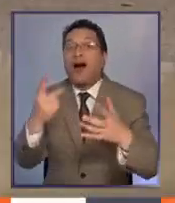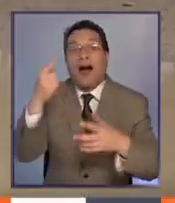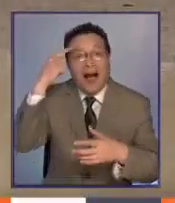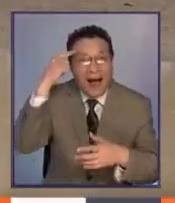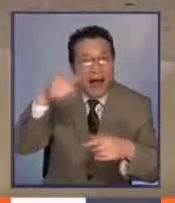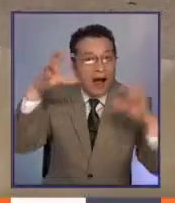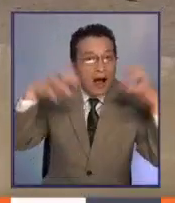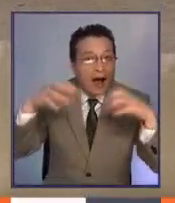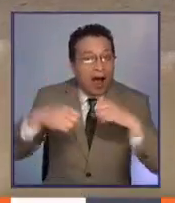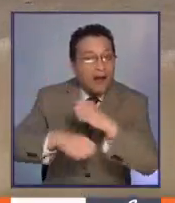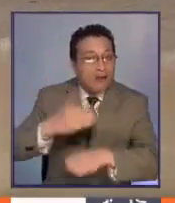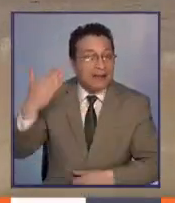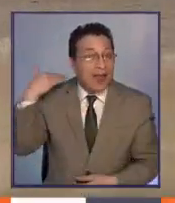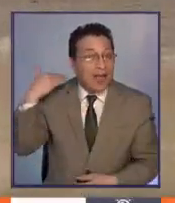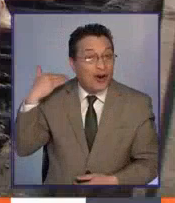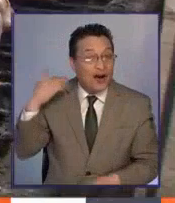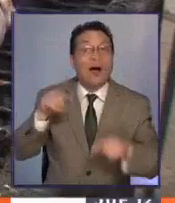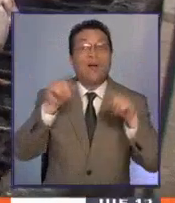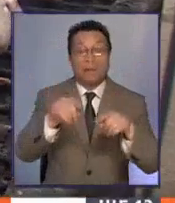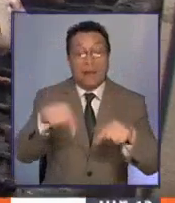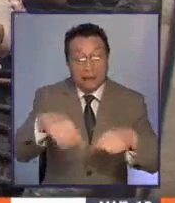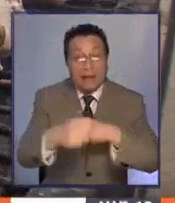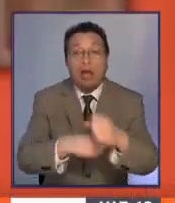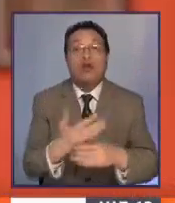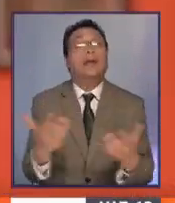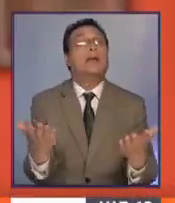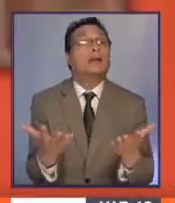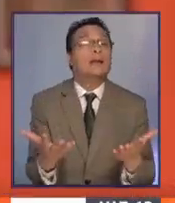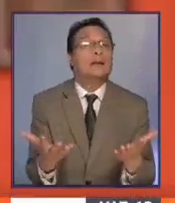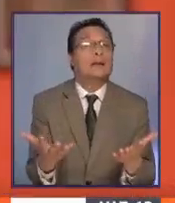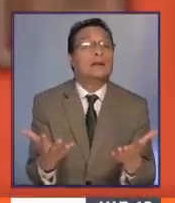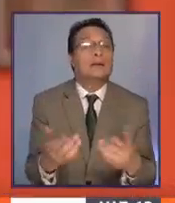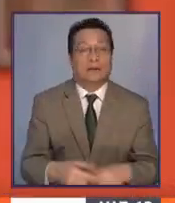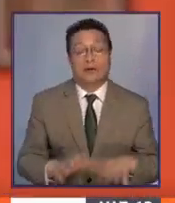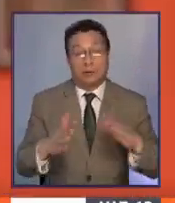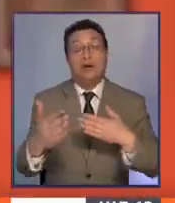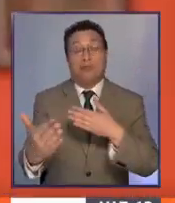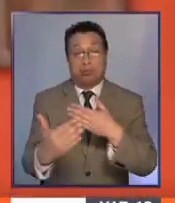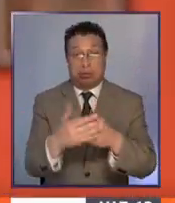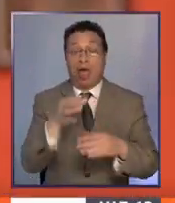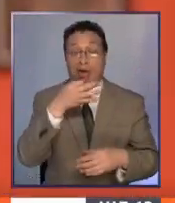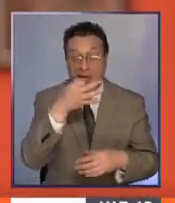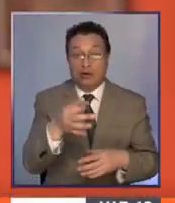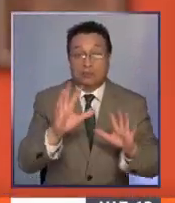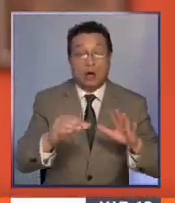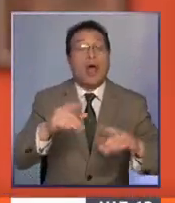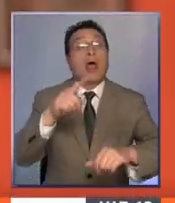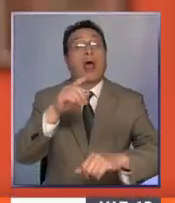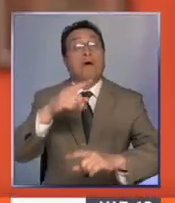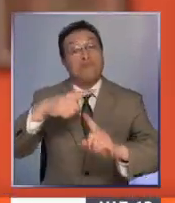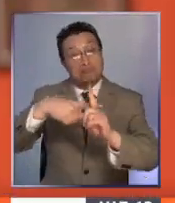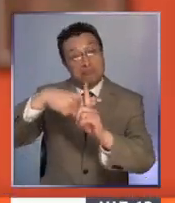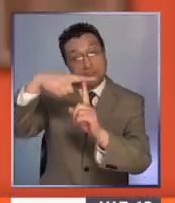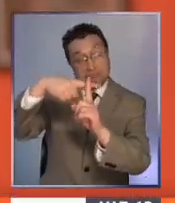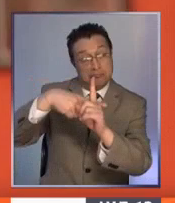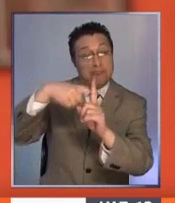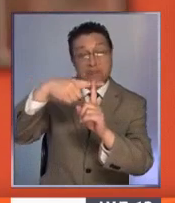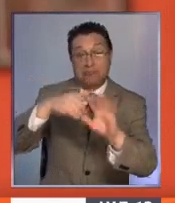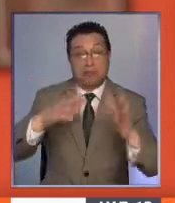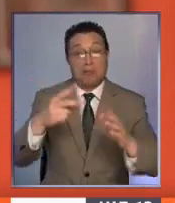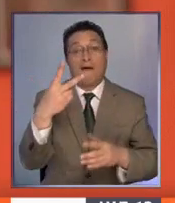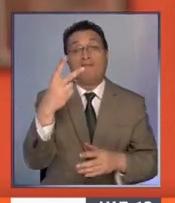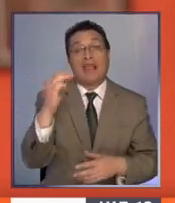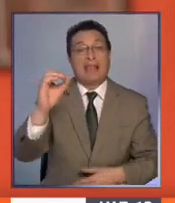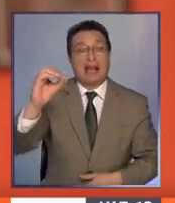lluvia. ¿Qué se prevé para este año? Todo indica que vamos a seguir con temperaturas relativamente bajo los 20 grados